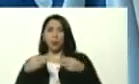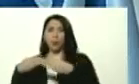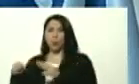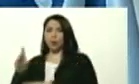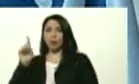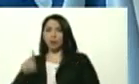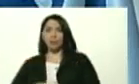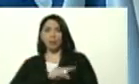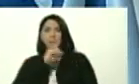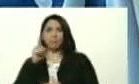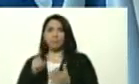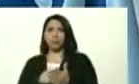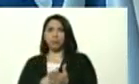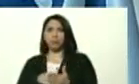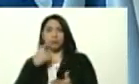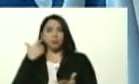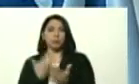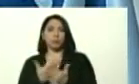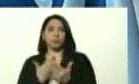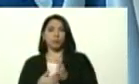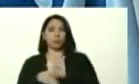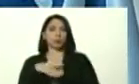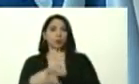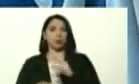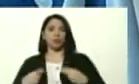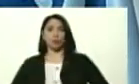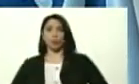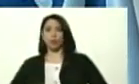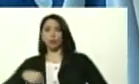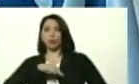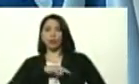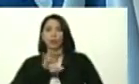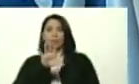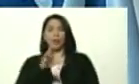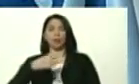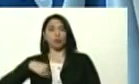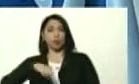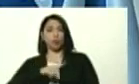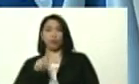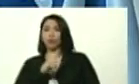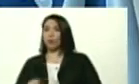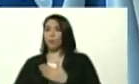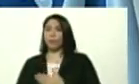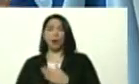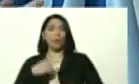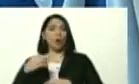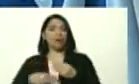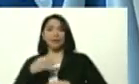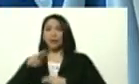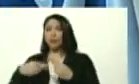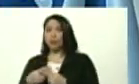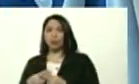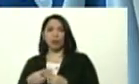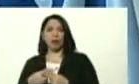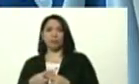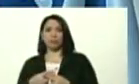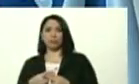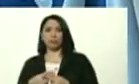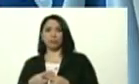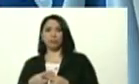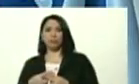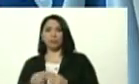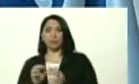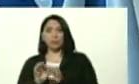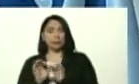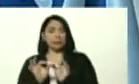la plena vigencia de los derechos humanos en nuestro país. Nosotros no vamos a hacer nunca jamás ni de lejos lo